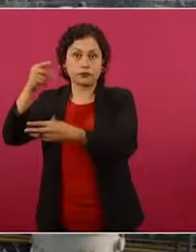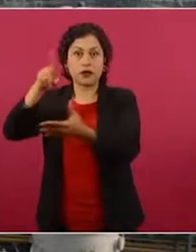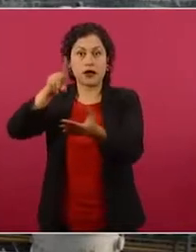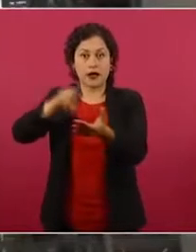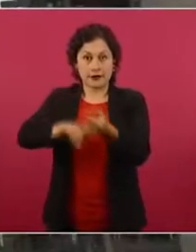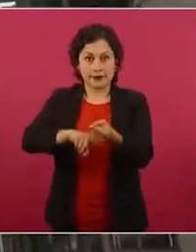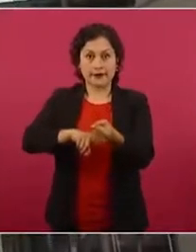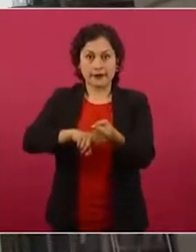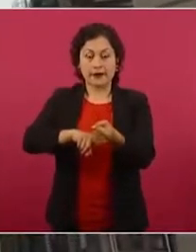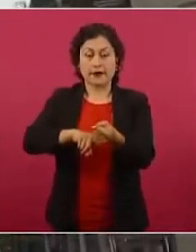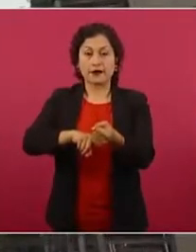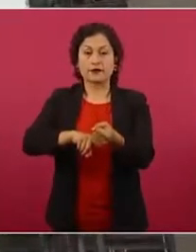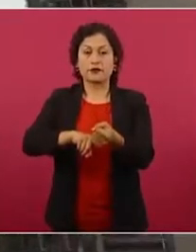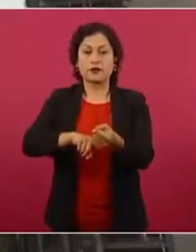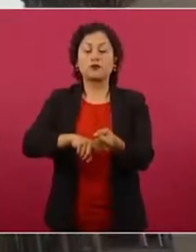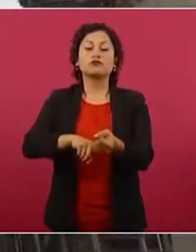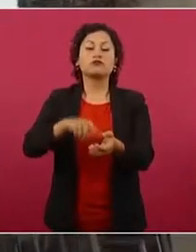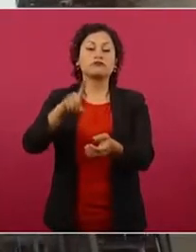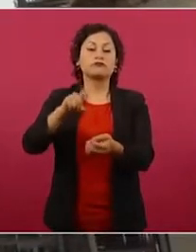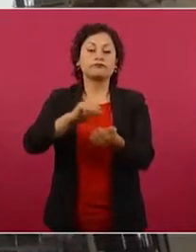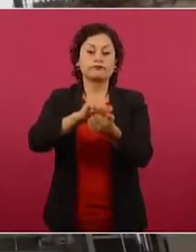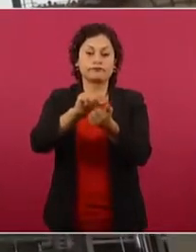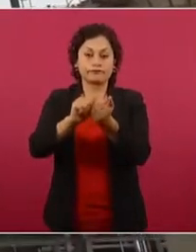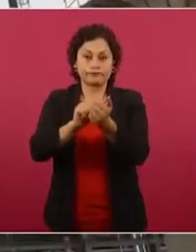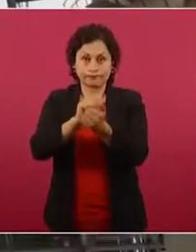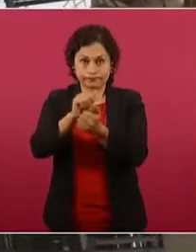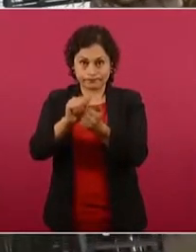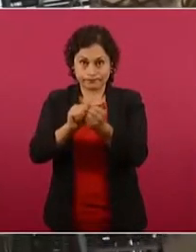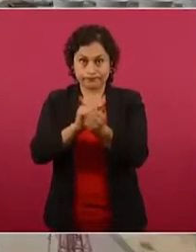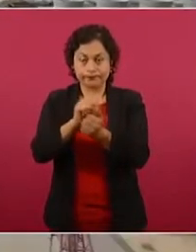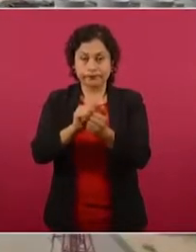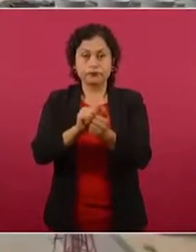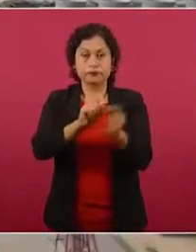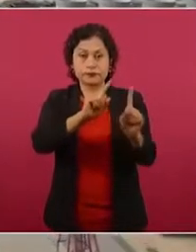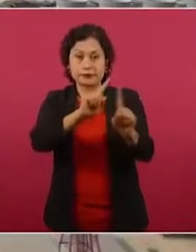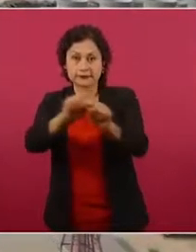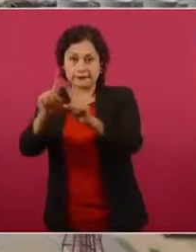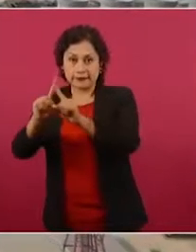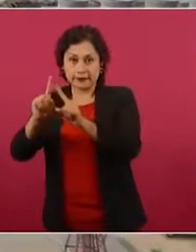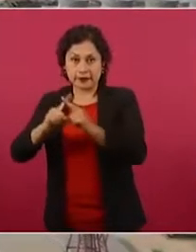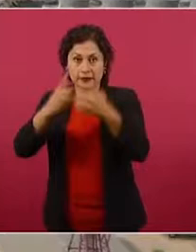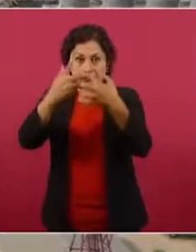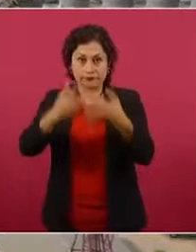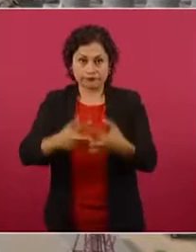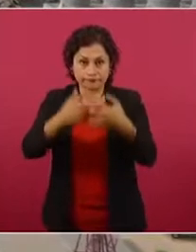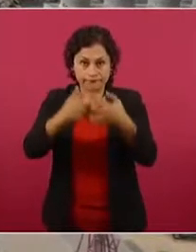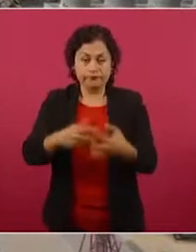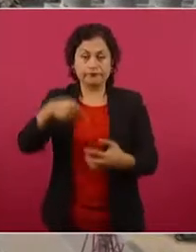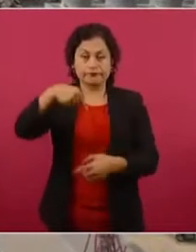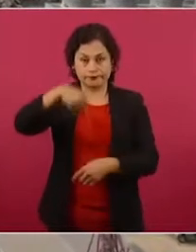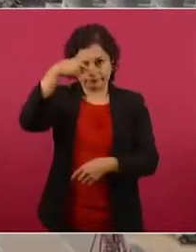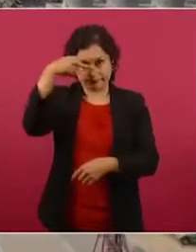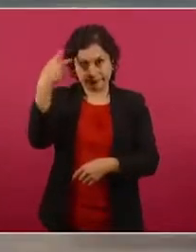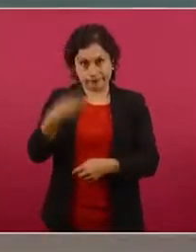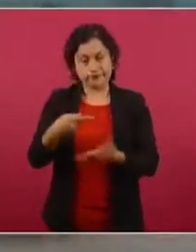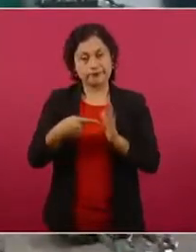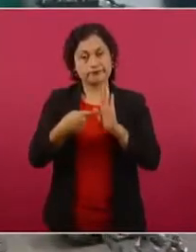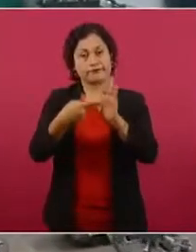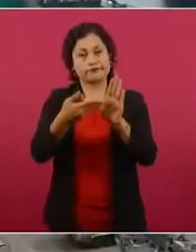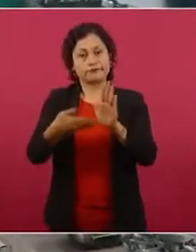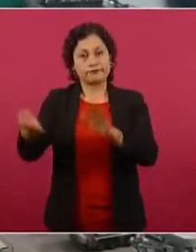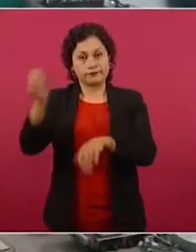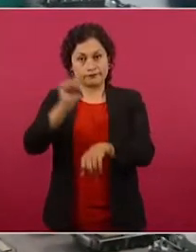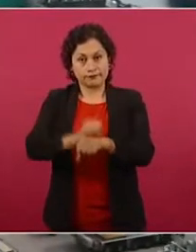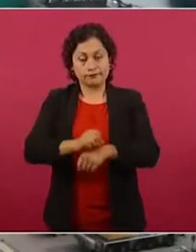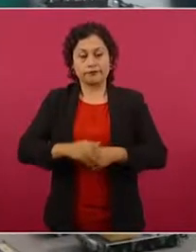la planta hidrotratadora de naftas. Todos son fabricados aquí en México. Va el reporte de esta semana. En